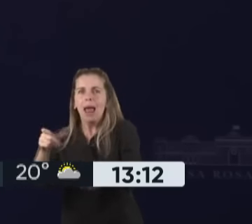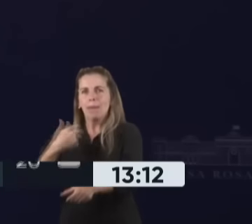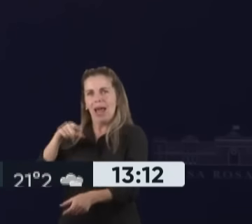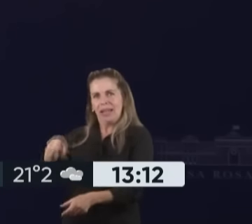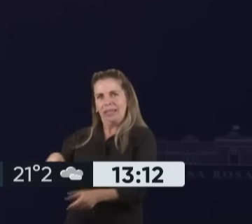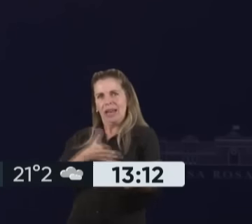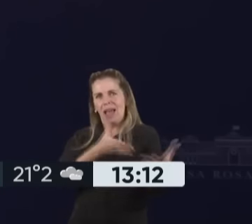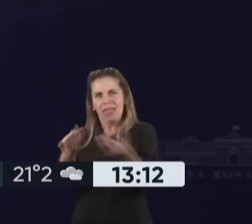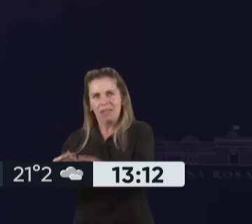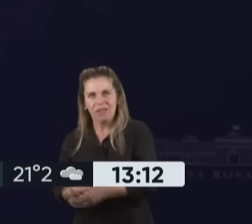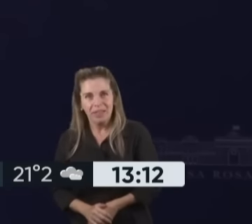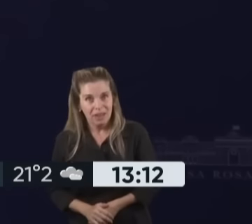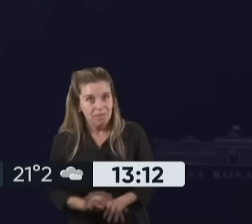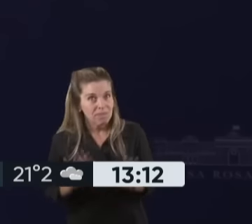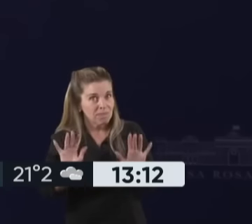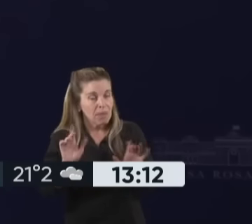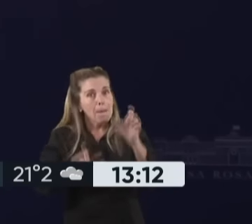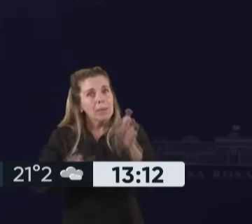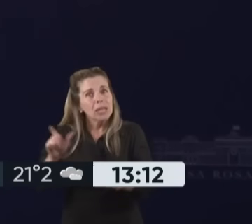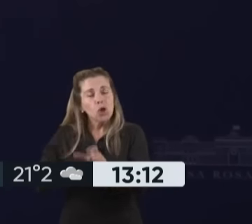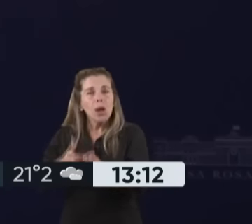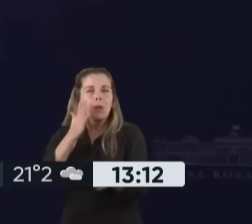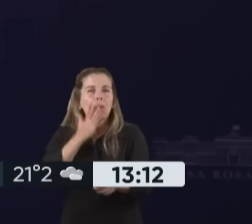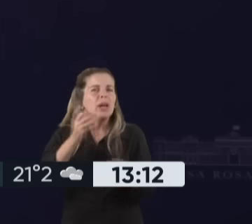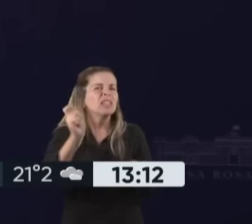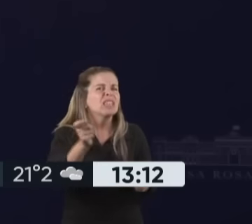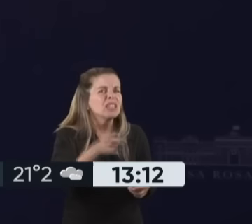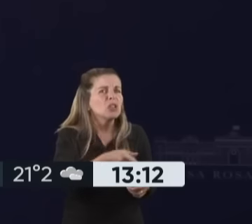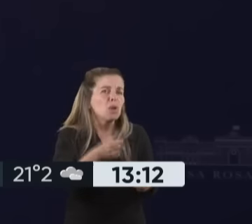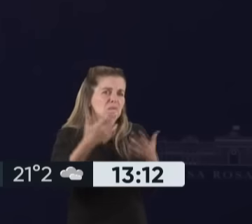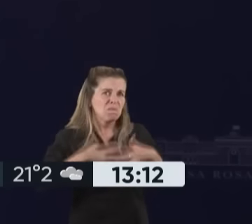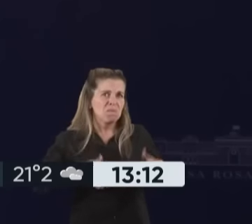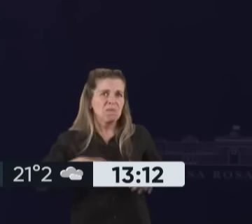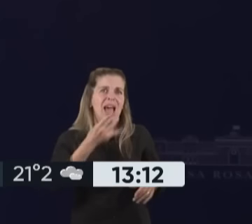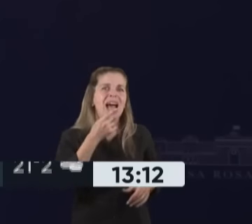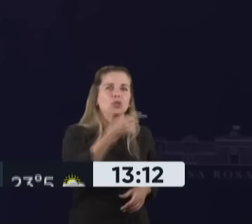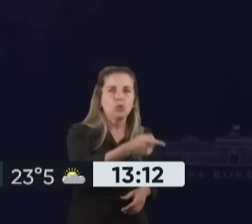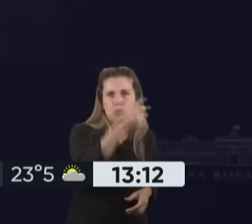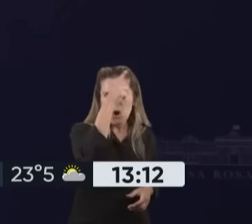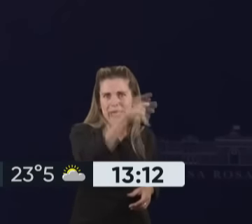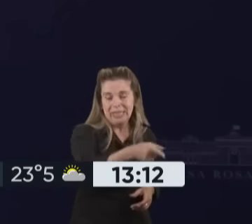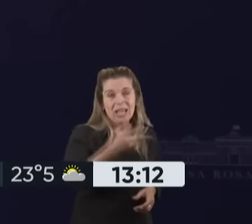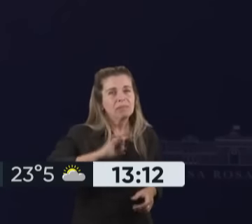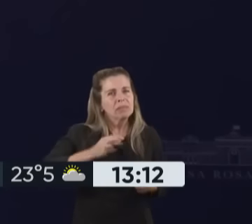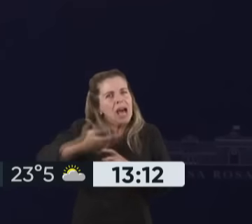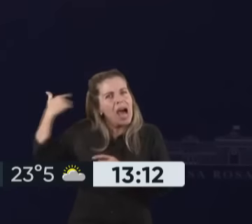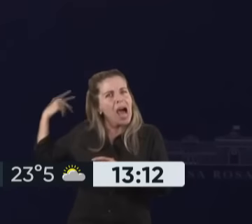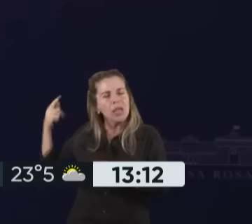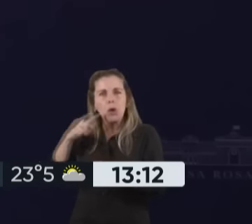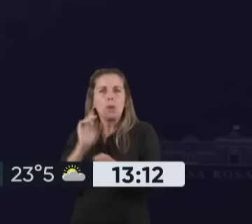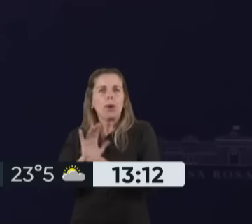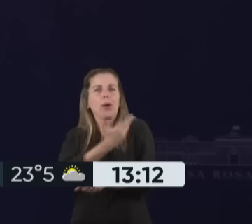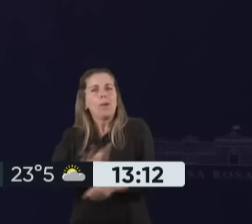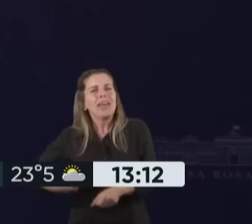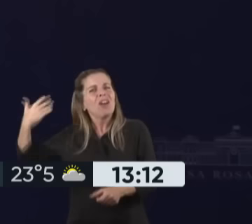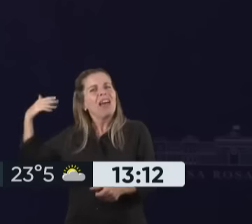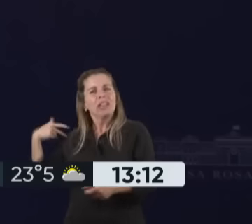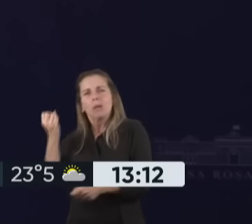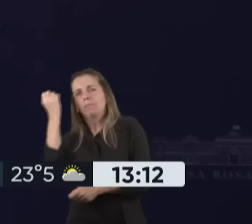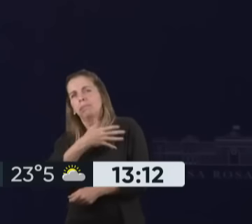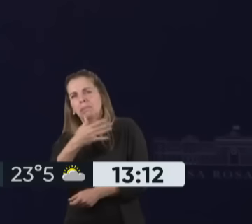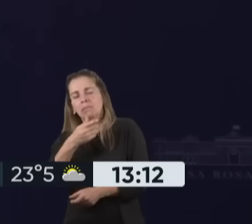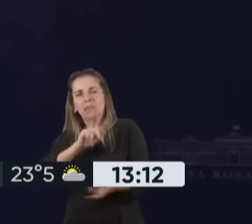ciudadanos. Los buenos son los de azul, aunque durante años hayan intentado convencernos de exactamente lo